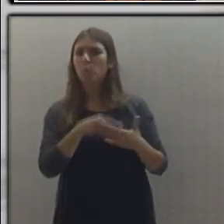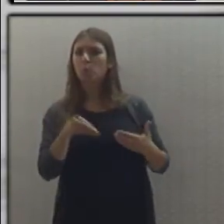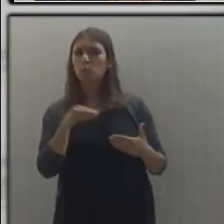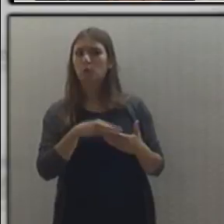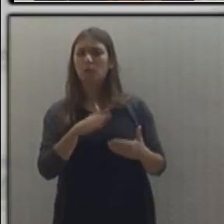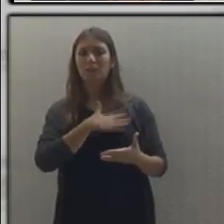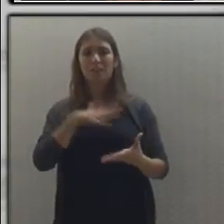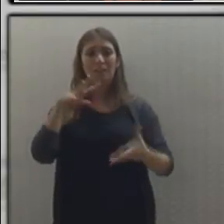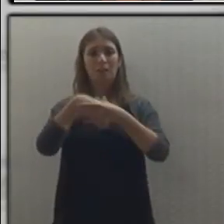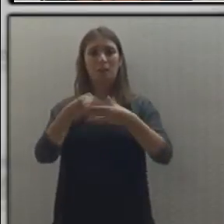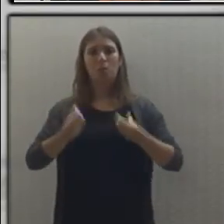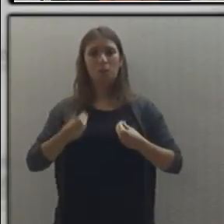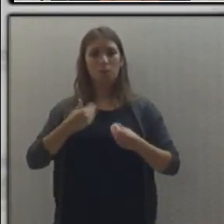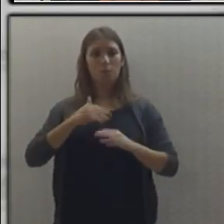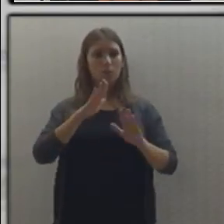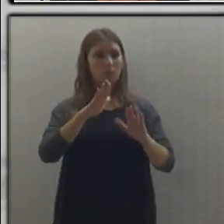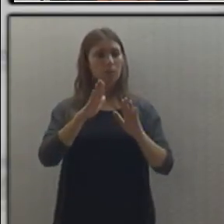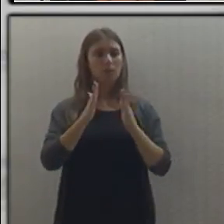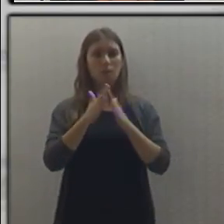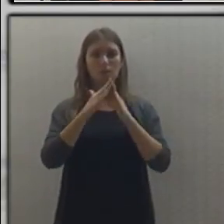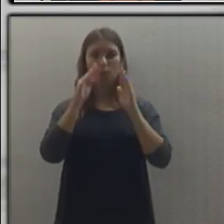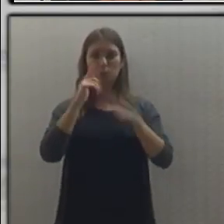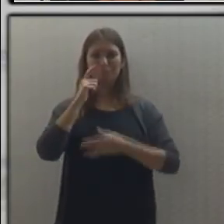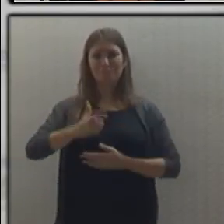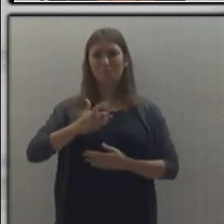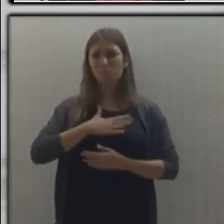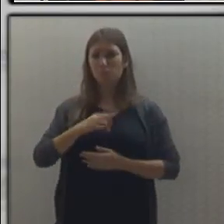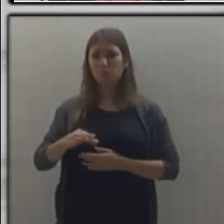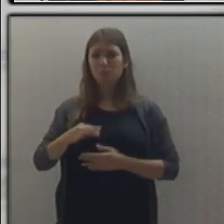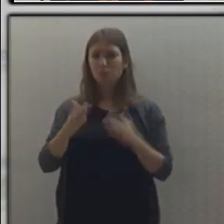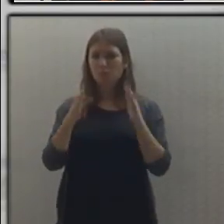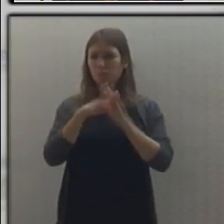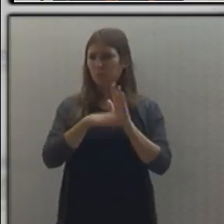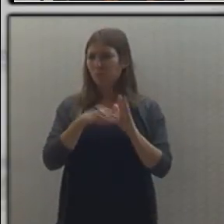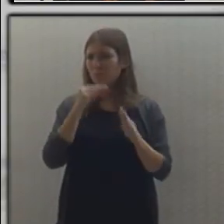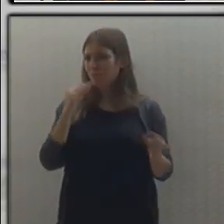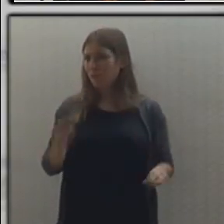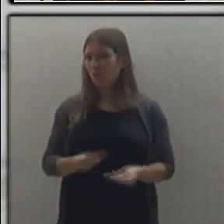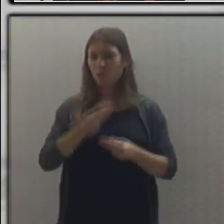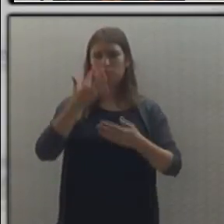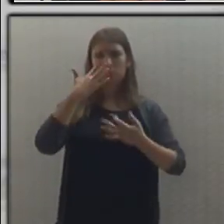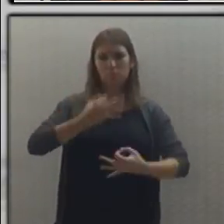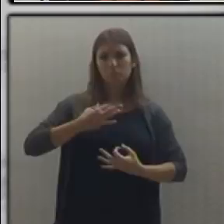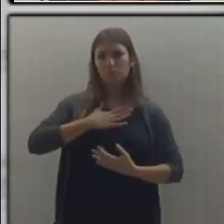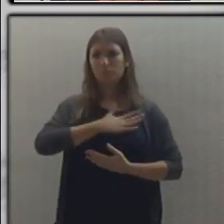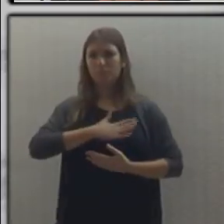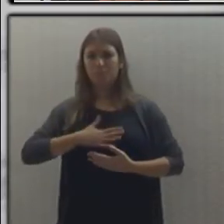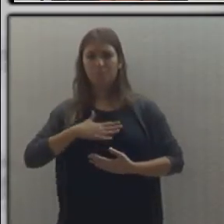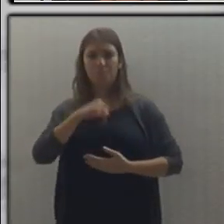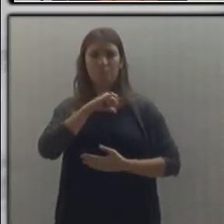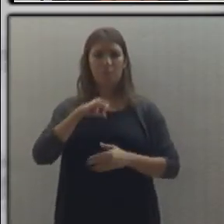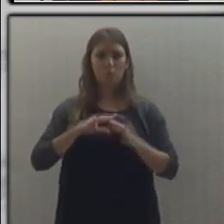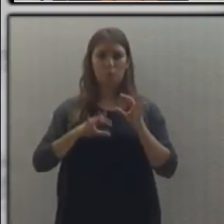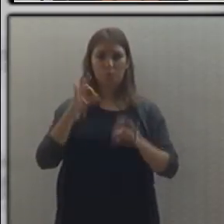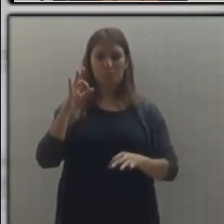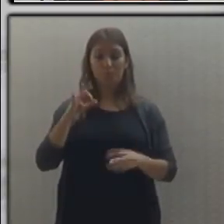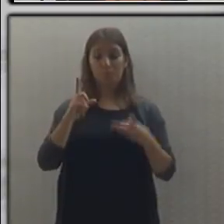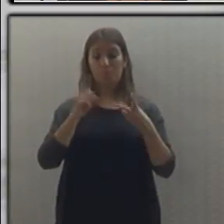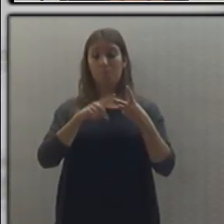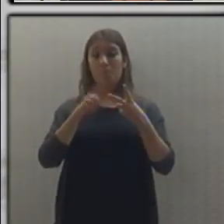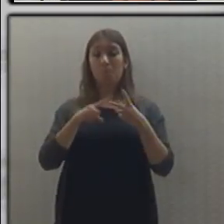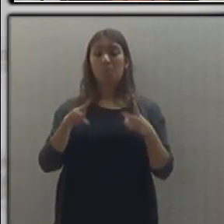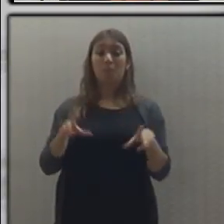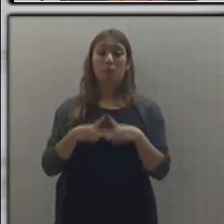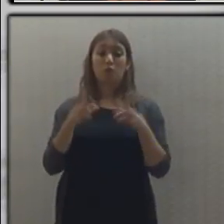pueda vivir el máximo tiempo en su casa con las mejores condiciones de seguridad, autonomía y confort. El sociosanitario es